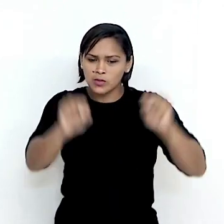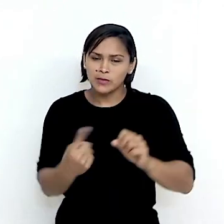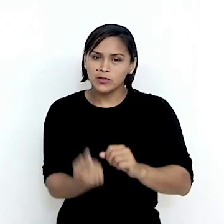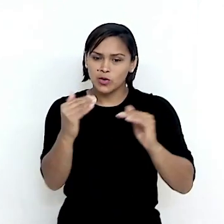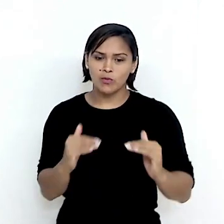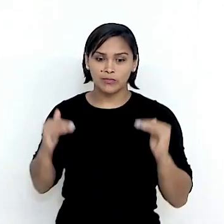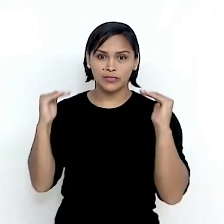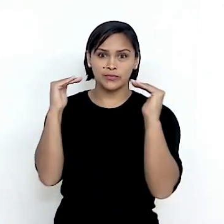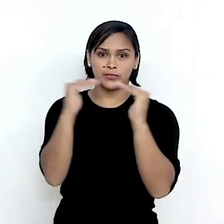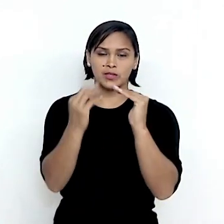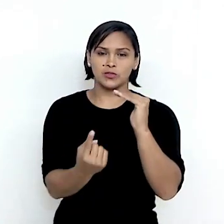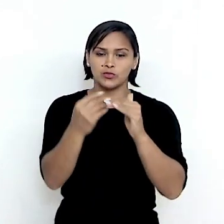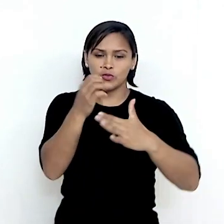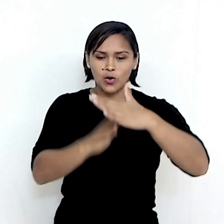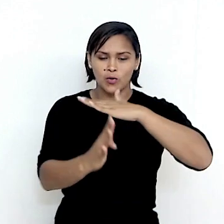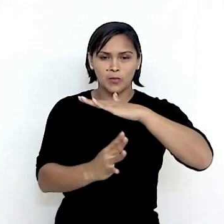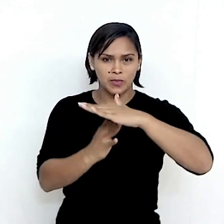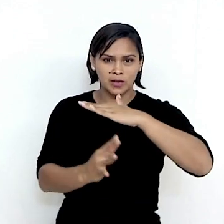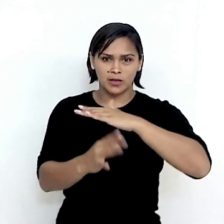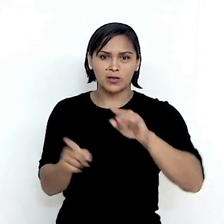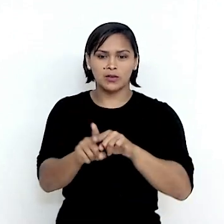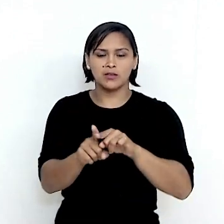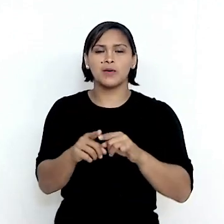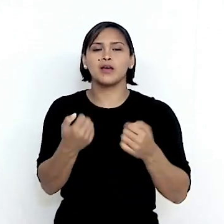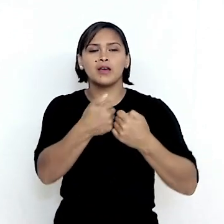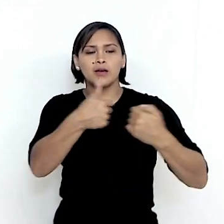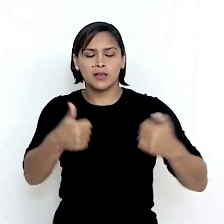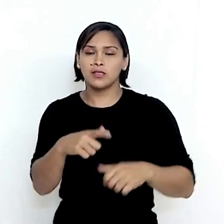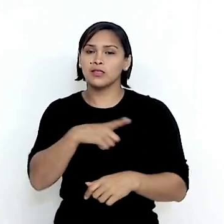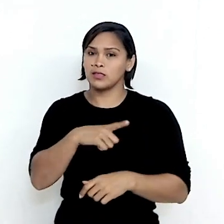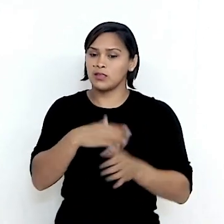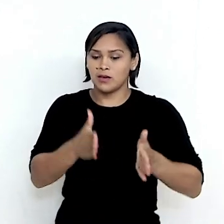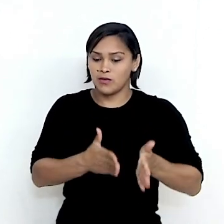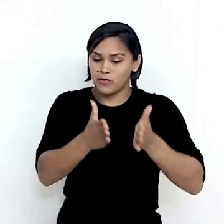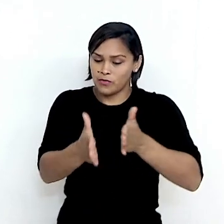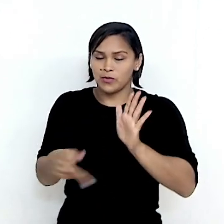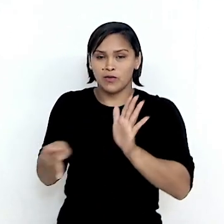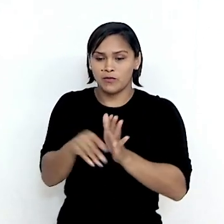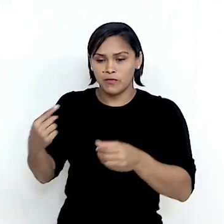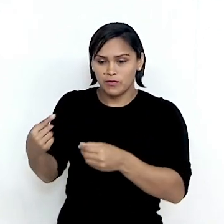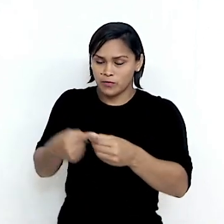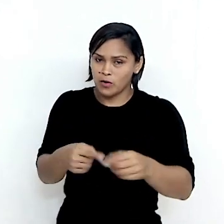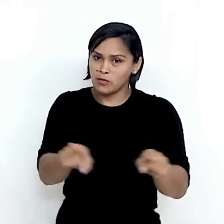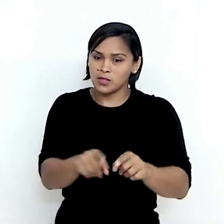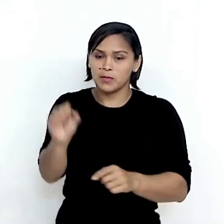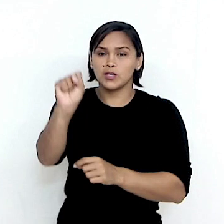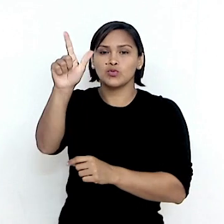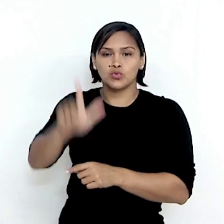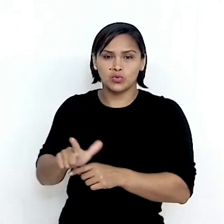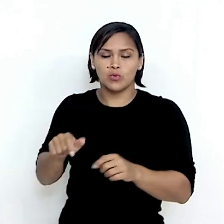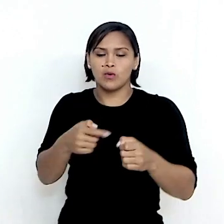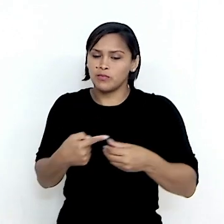migratorios y aduaneros, tienen una dimensión regional, pero también subnacional, que van desde Mato Grosso